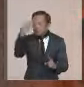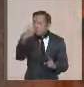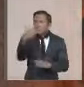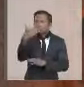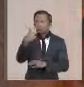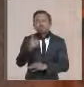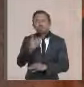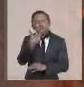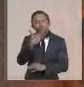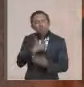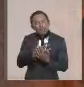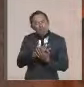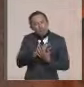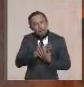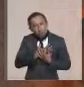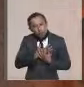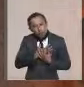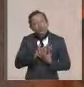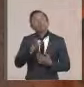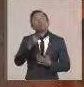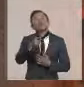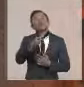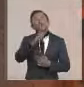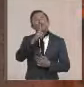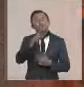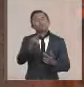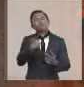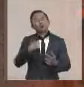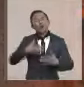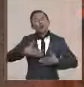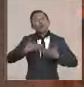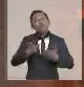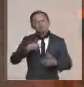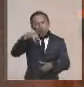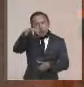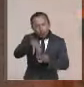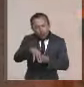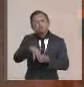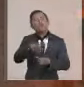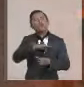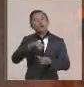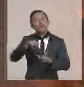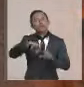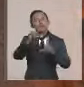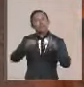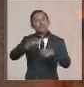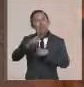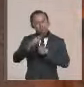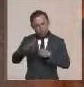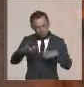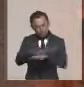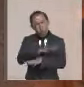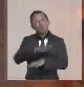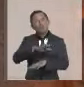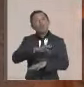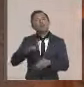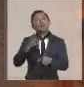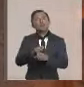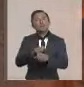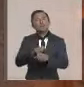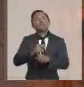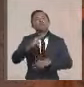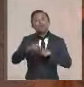voto y con tu confianza vamos a cambiar juntos este país. Sé que con tu voto y tu confianza yo